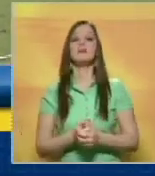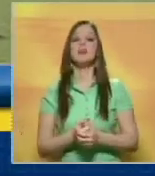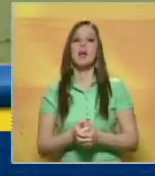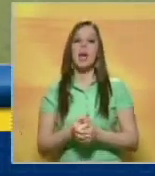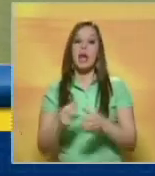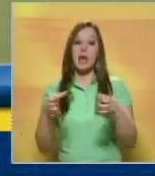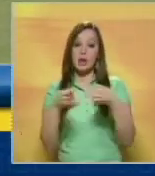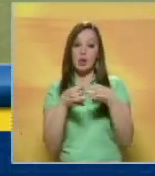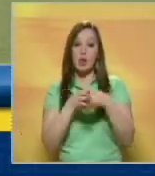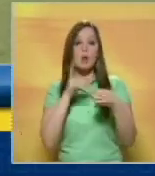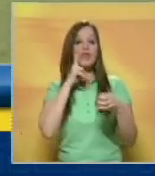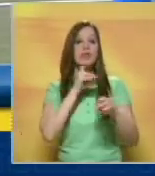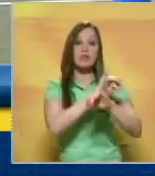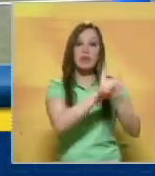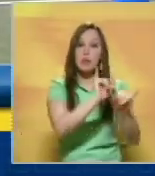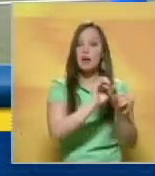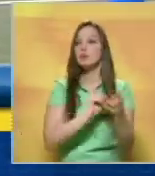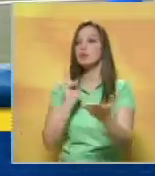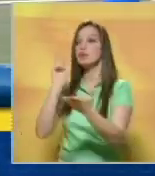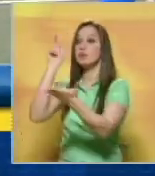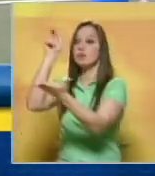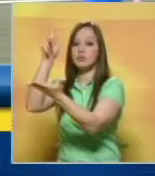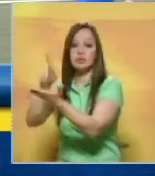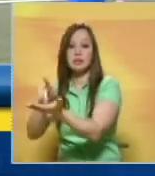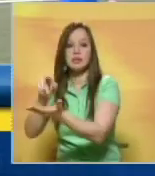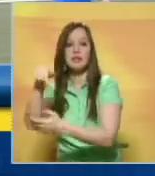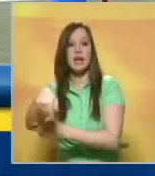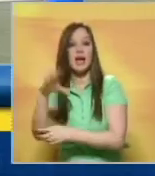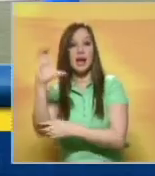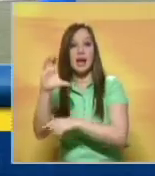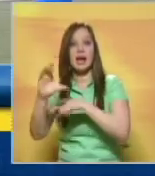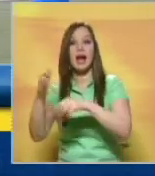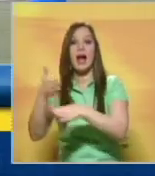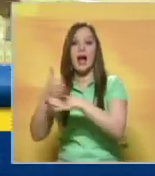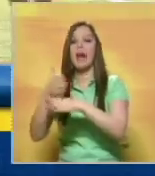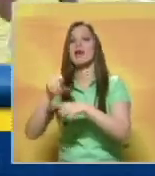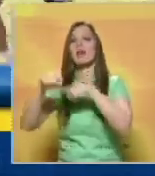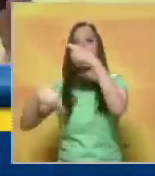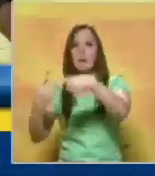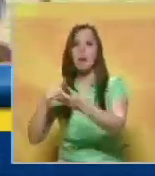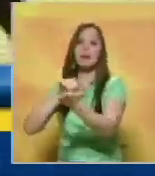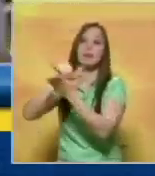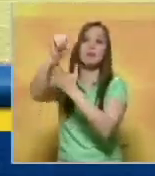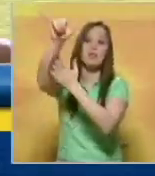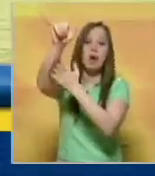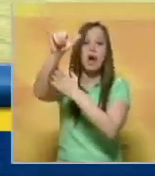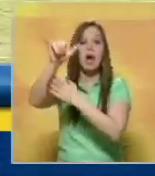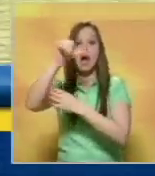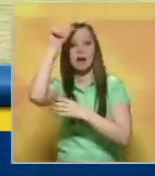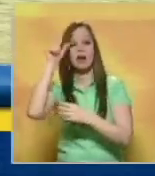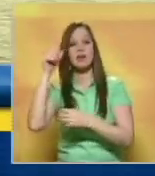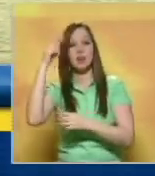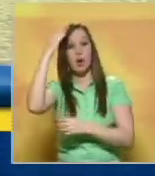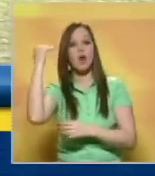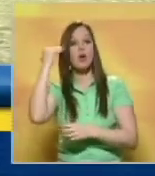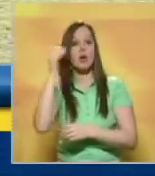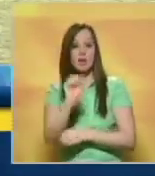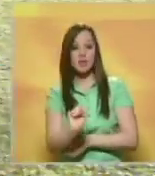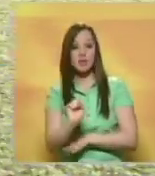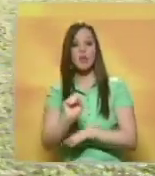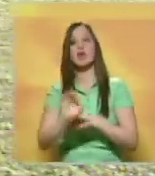Vinotinto regrese a Caracas en la semana siguiente antes de viajar al continente asiático para medirse a Corea del Sur el 5 de septiembre y a